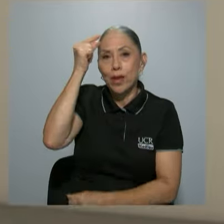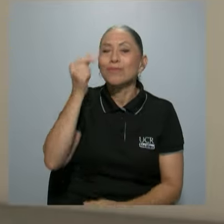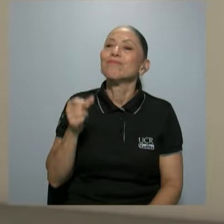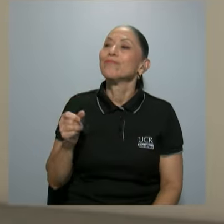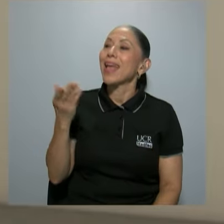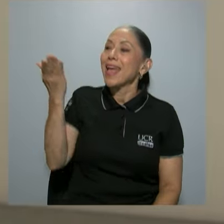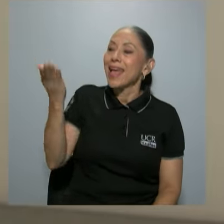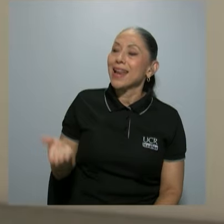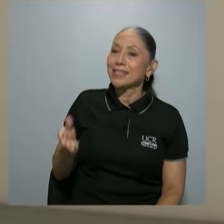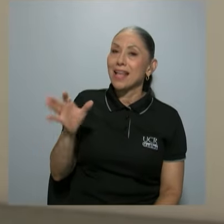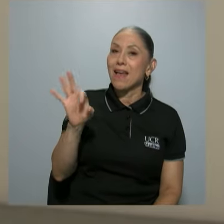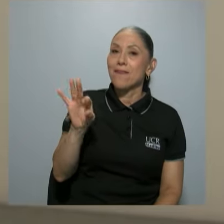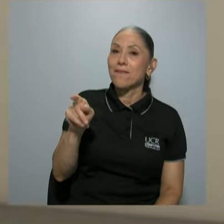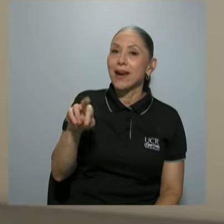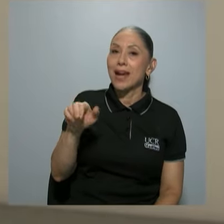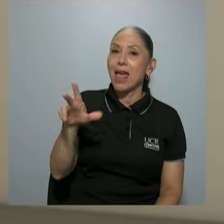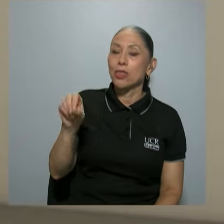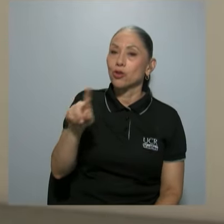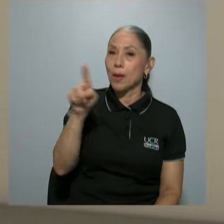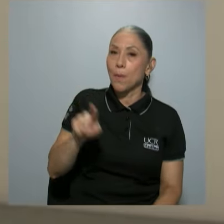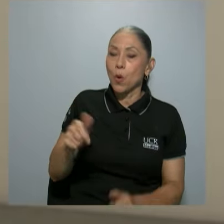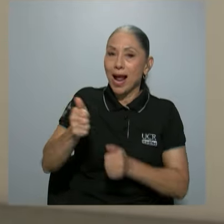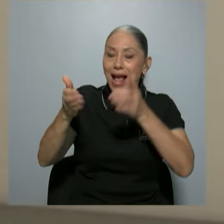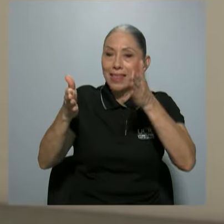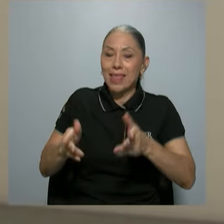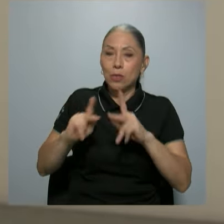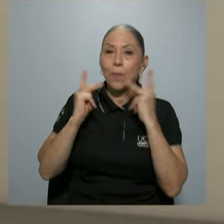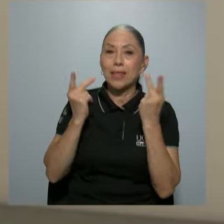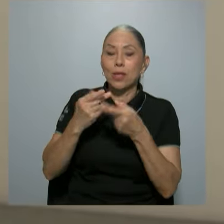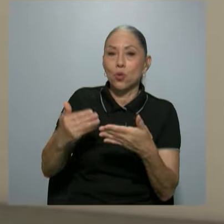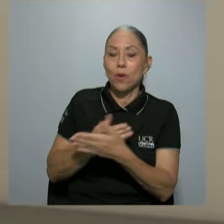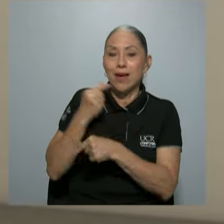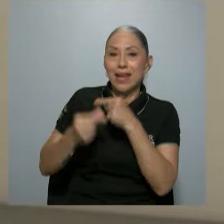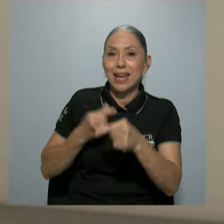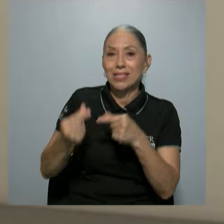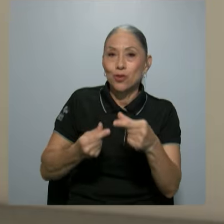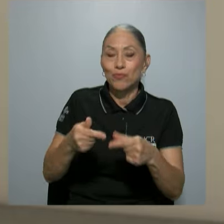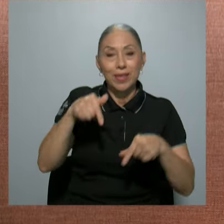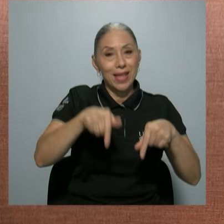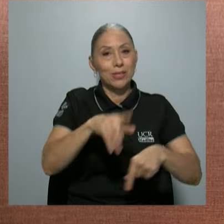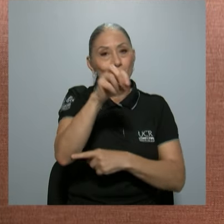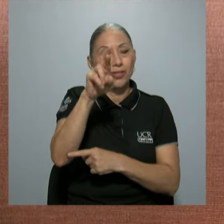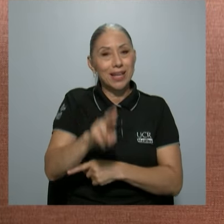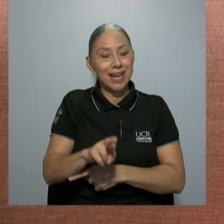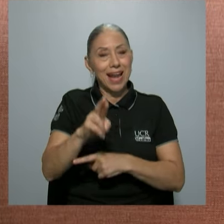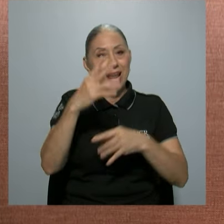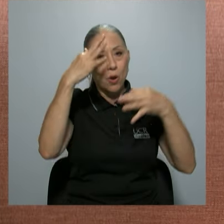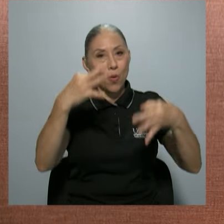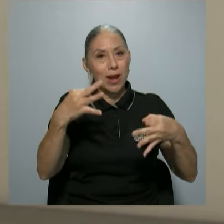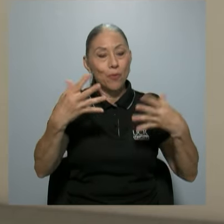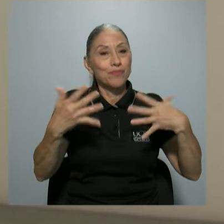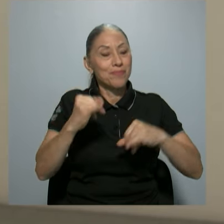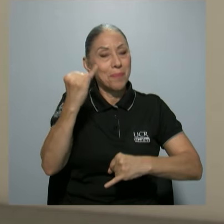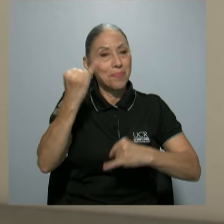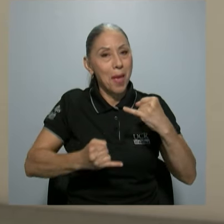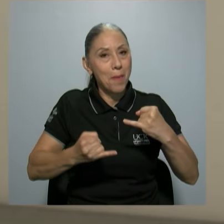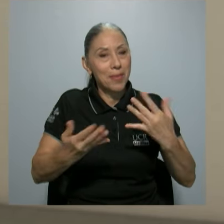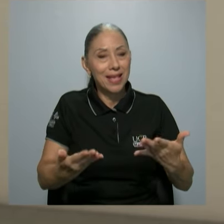Fernando Zamora, el candidato del partido Nueva Generación. Y como decimos, esta es Costa Rica en Juego. Hasta aquí llegamos esta noche.